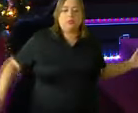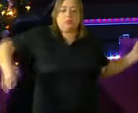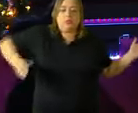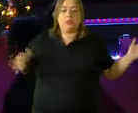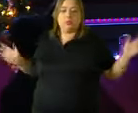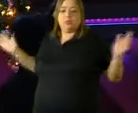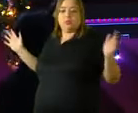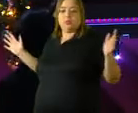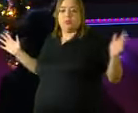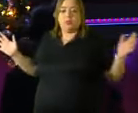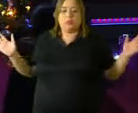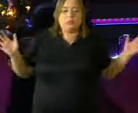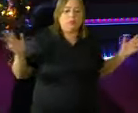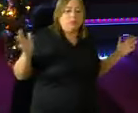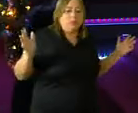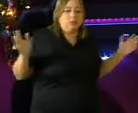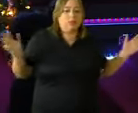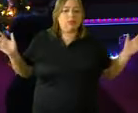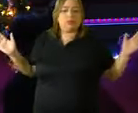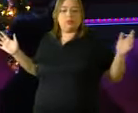Esa parejita.